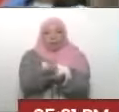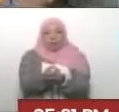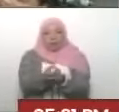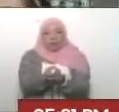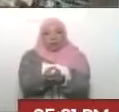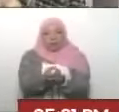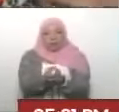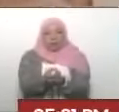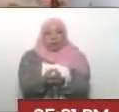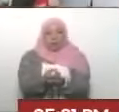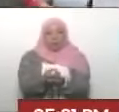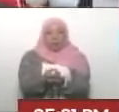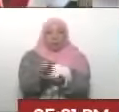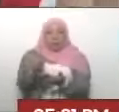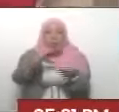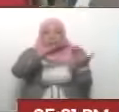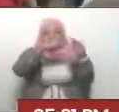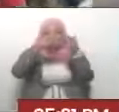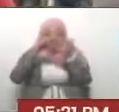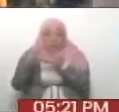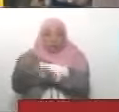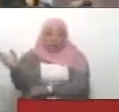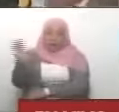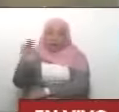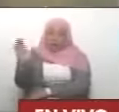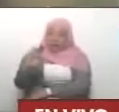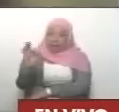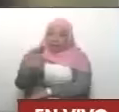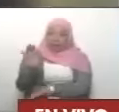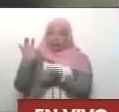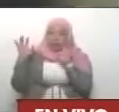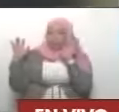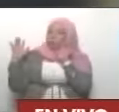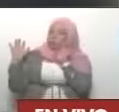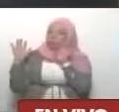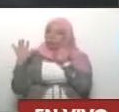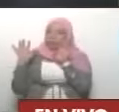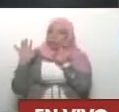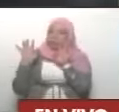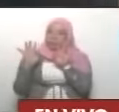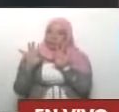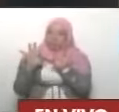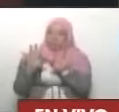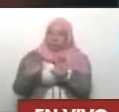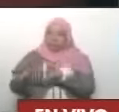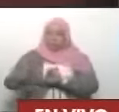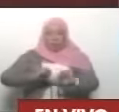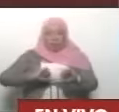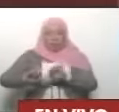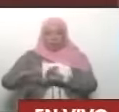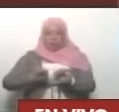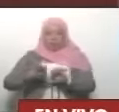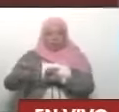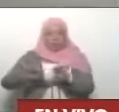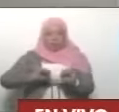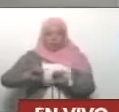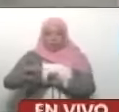de la Caracas profunda, se hicieron marchas y movilizaciones gigantescas.